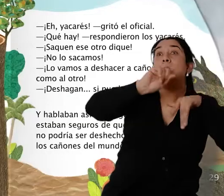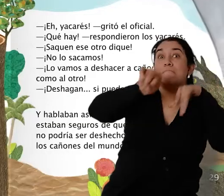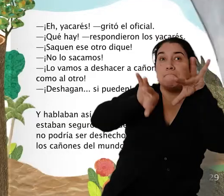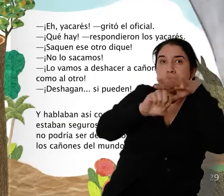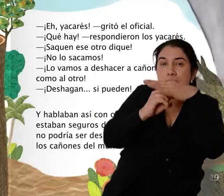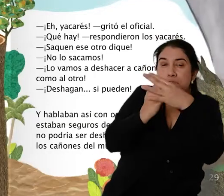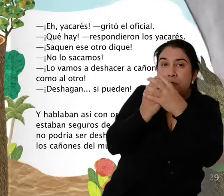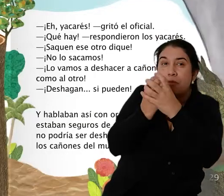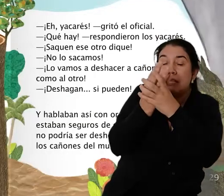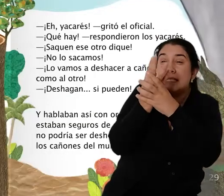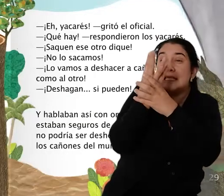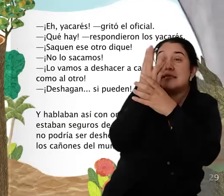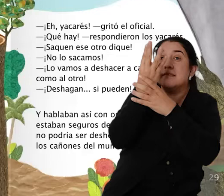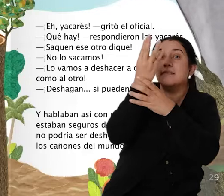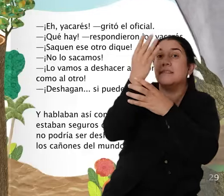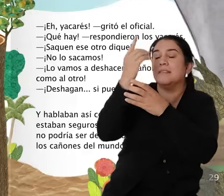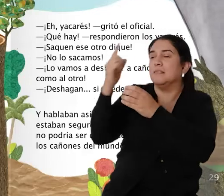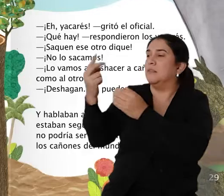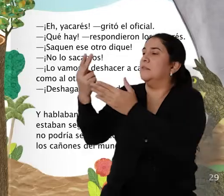se acercó al dique.